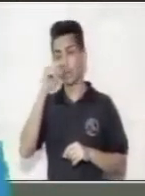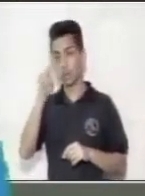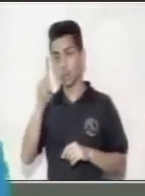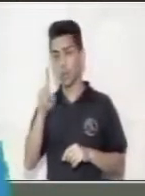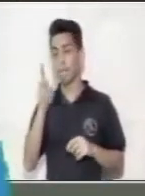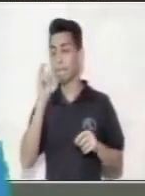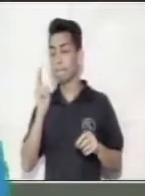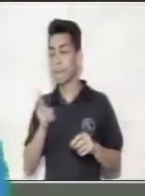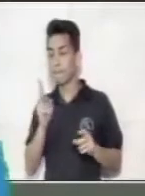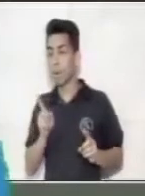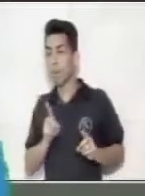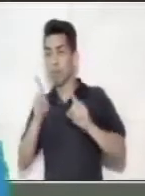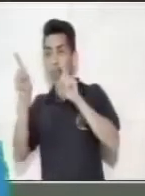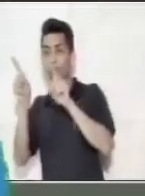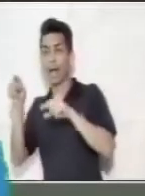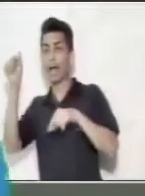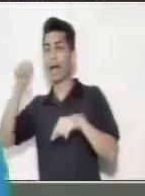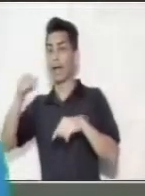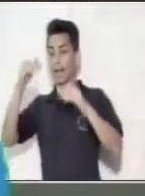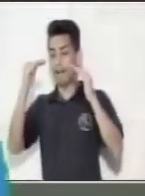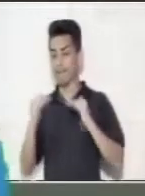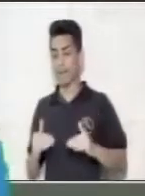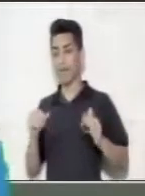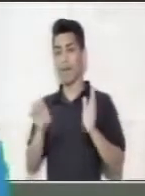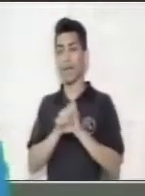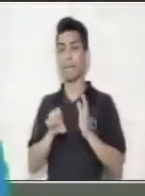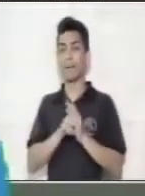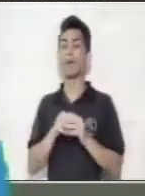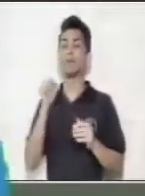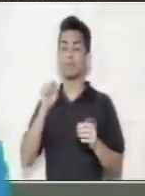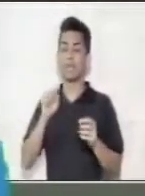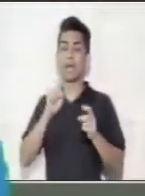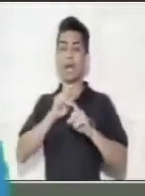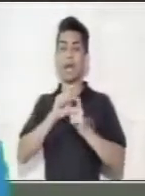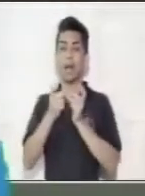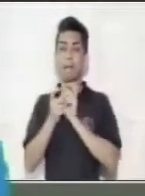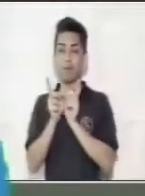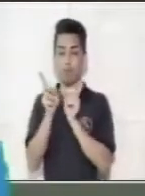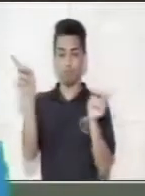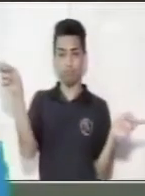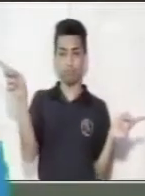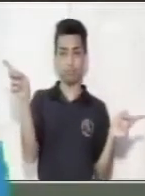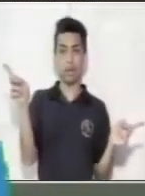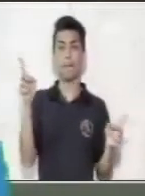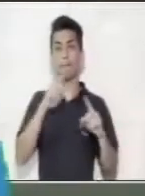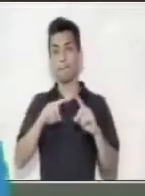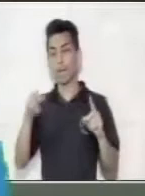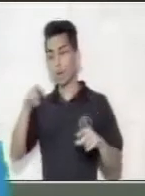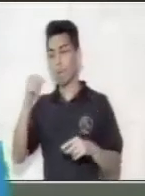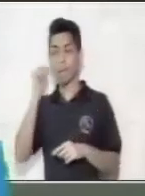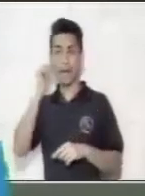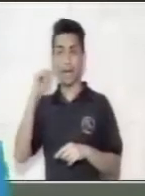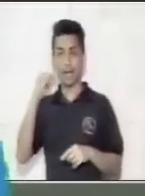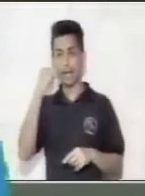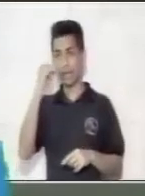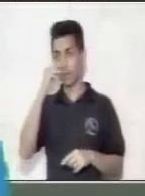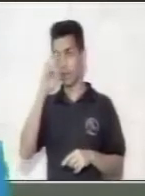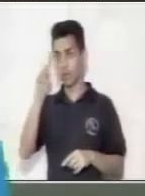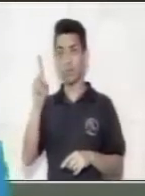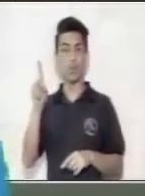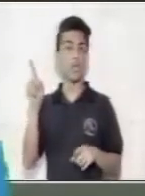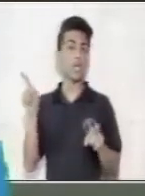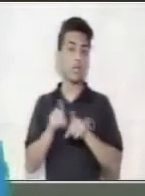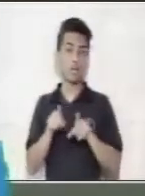dirección. Aquí sí cambió de dirección, pero no de magnitud, dependiendo entonces